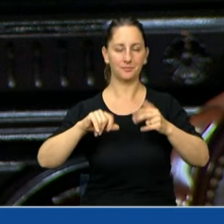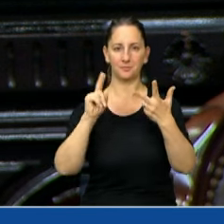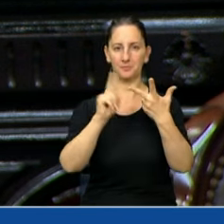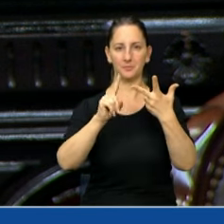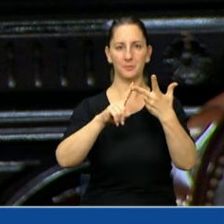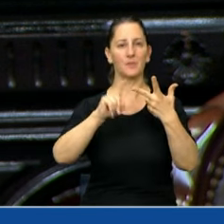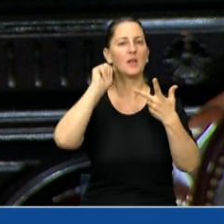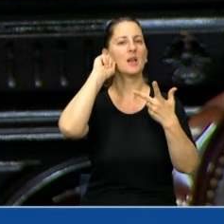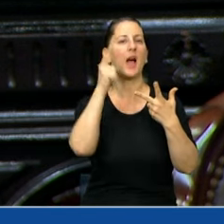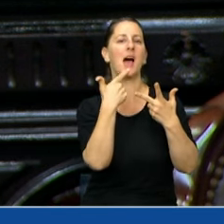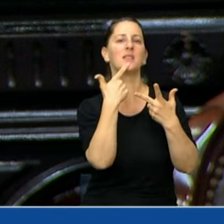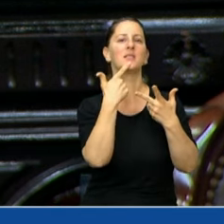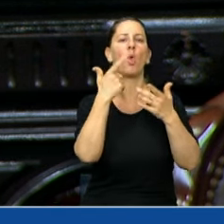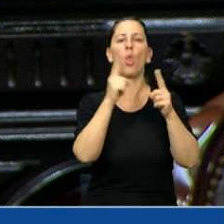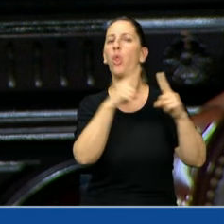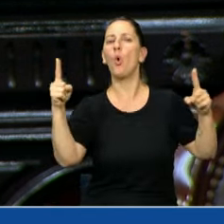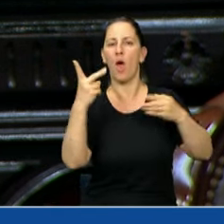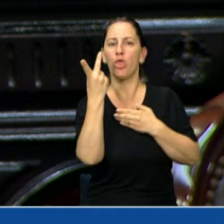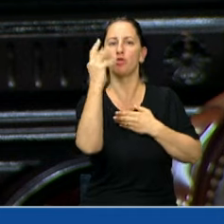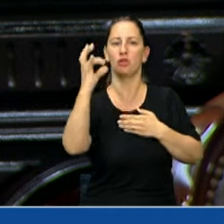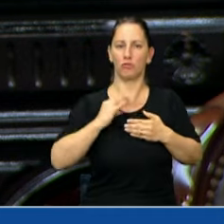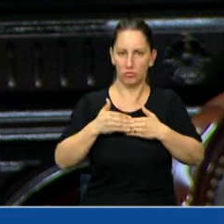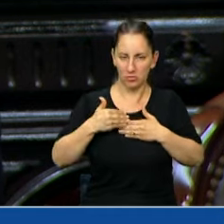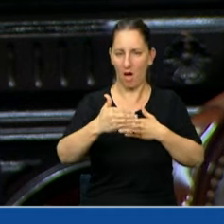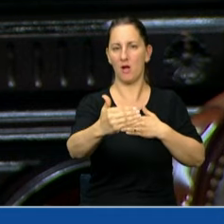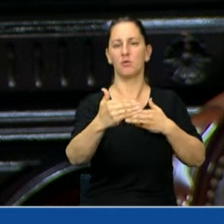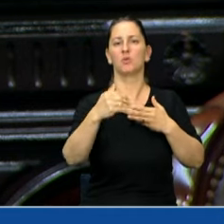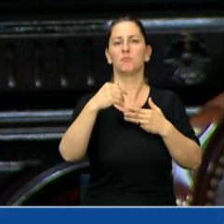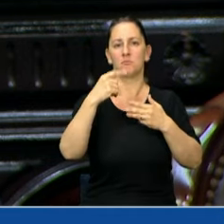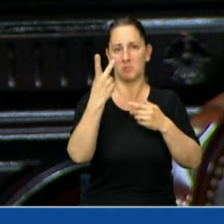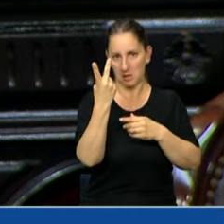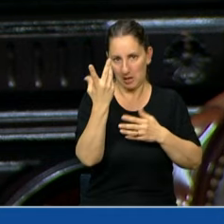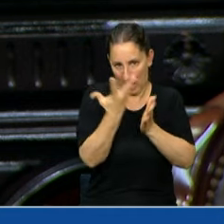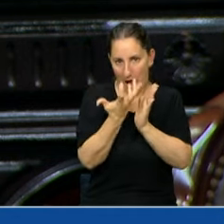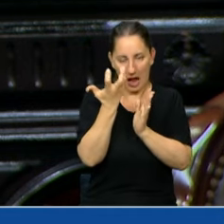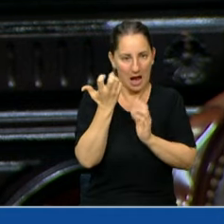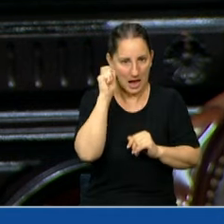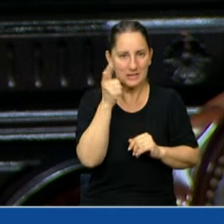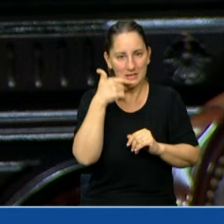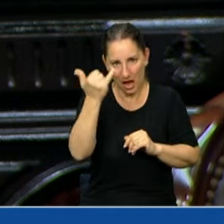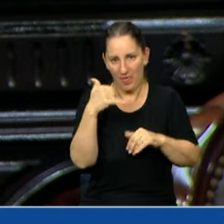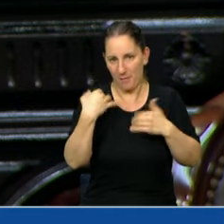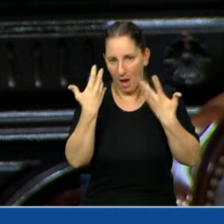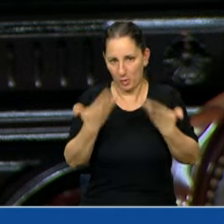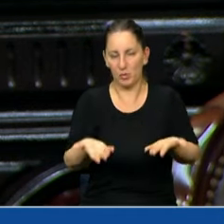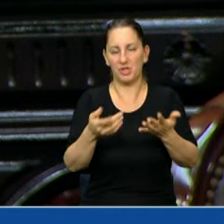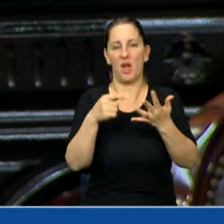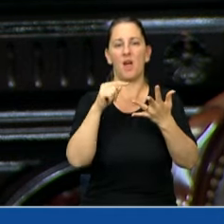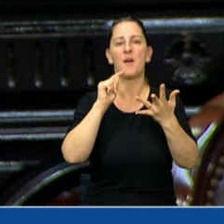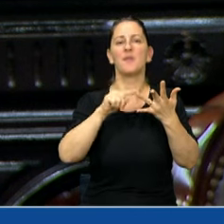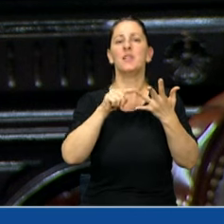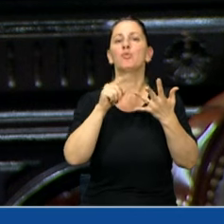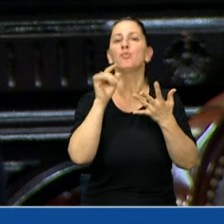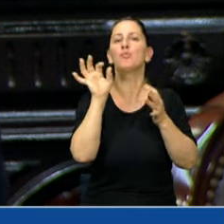habló de gas para 200 años muchísimo gas y que hay que aprovecharlo que es un proyecto